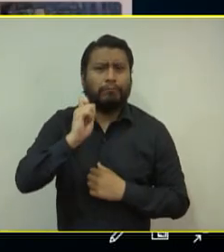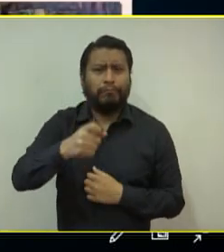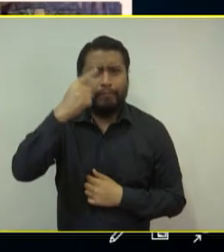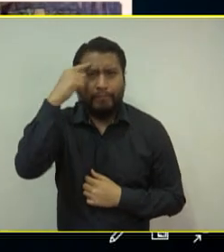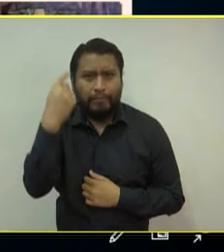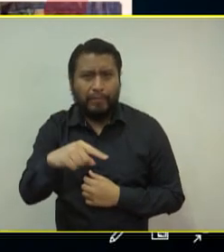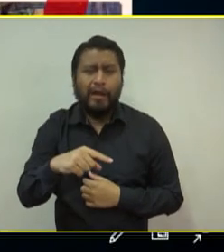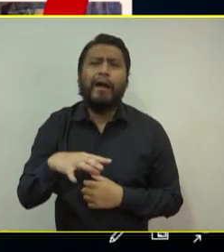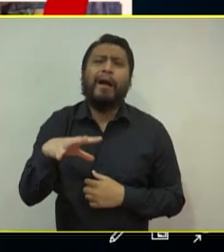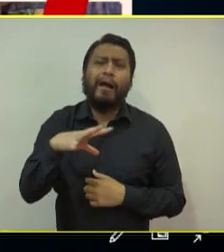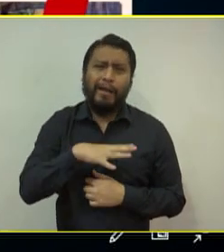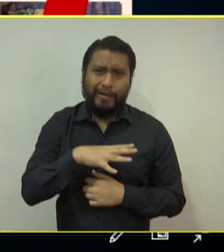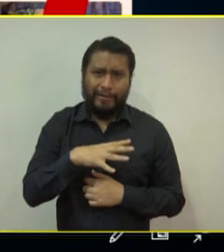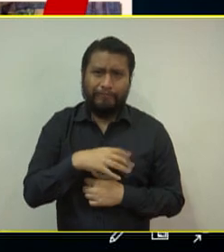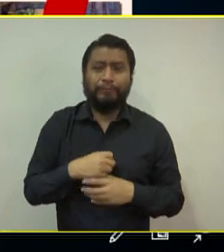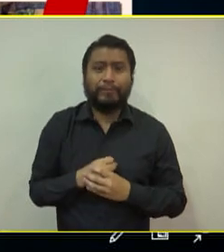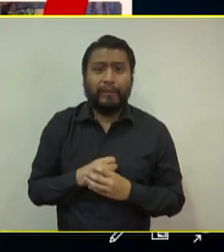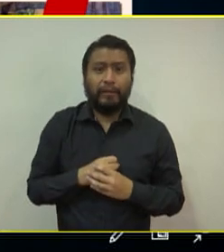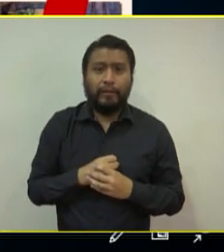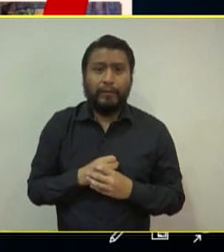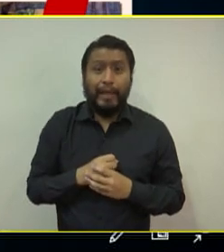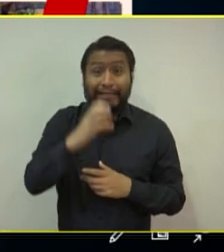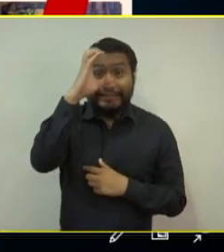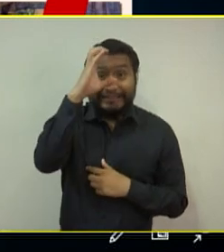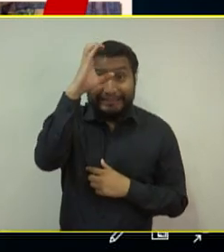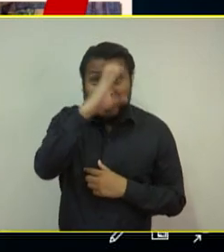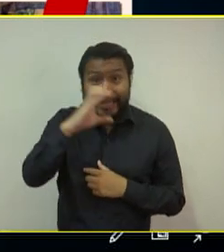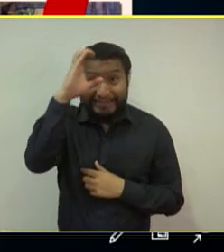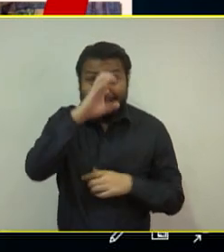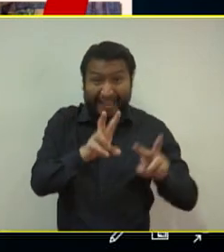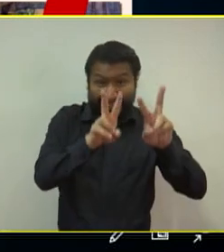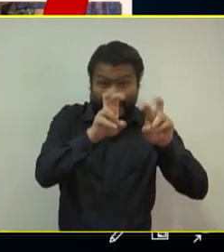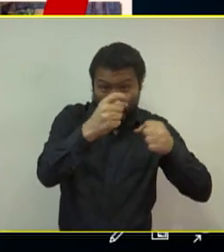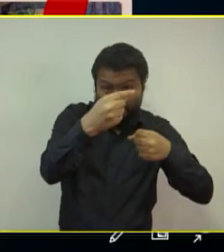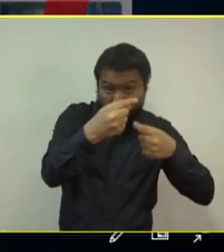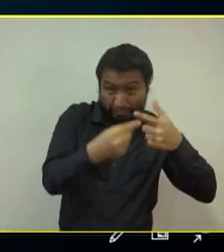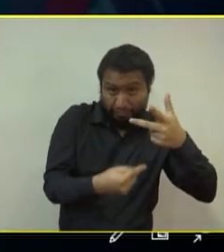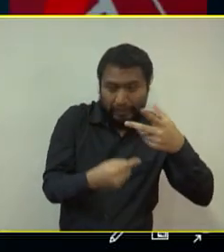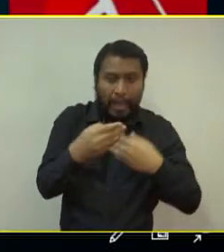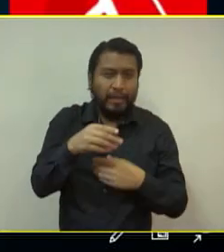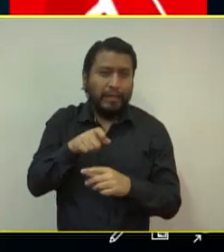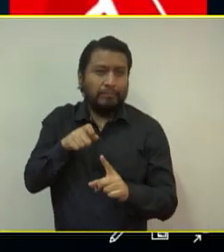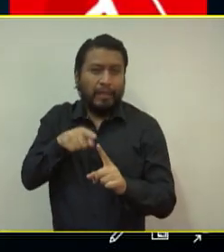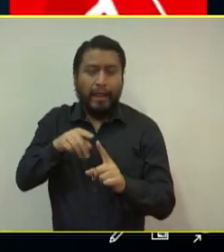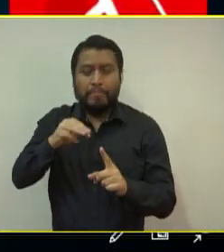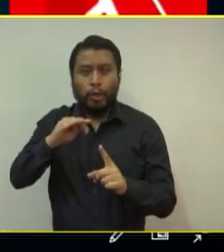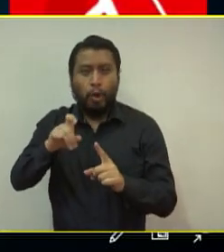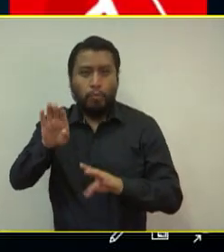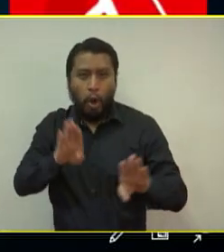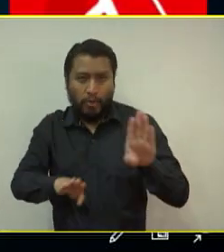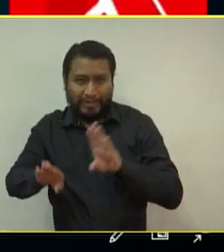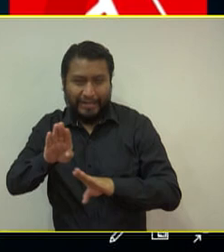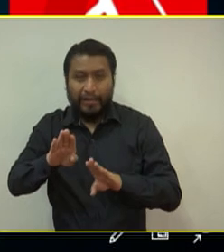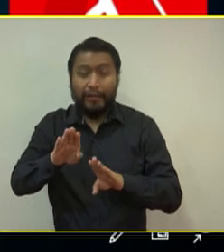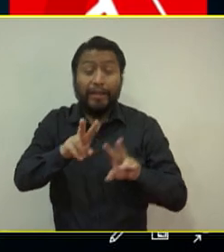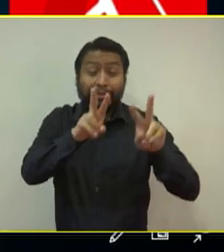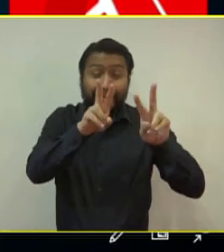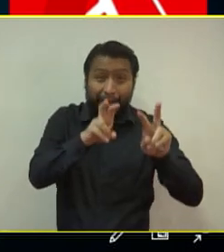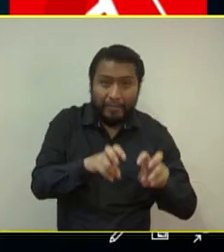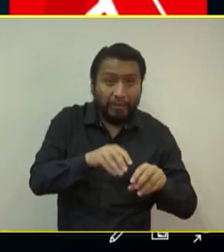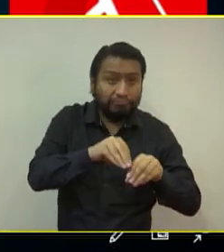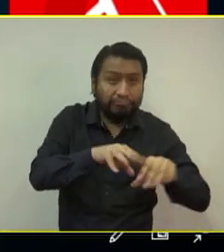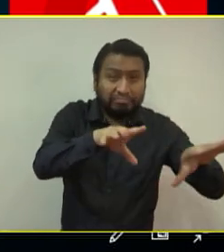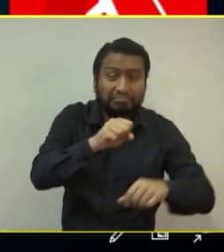problemáticas ocasionadas por la falta de difusión en el área de ciencias, específicamente la microbiología, y la falta de inclusión en estas hacia